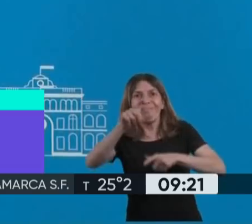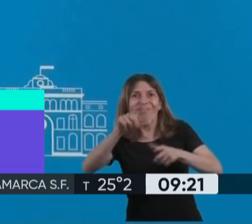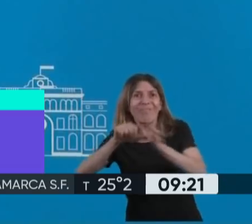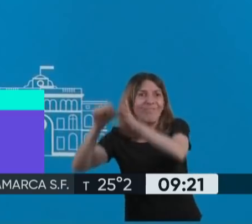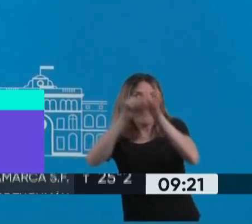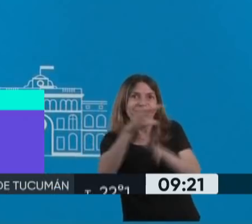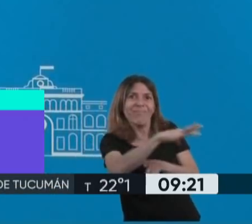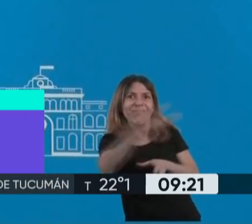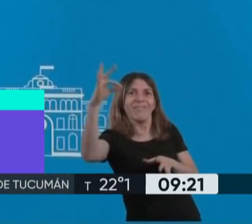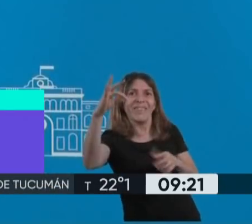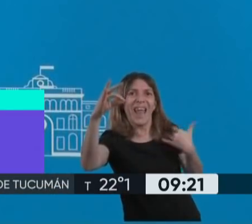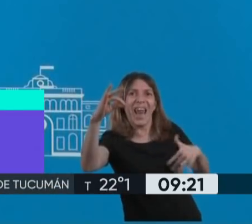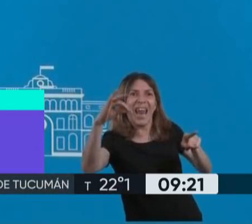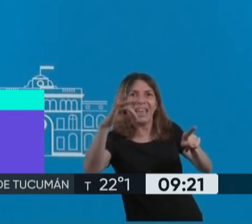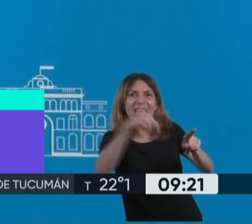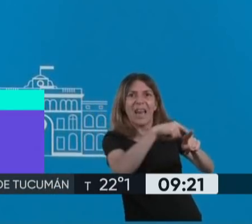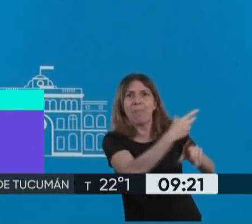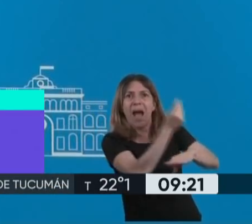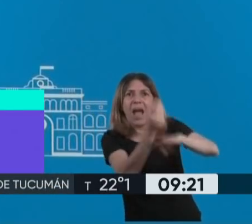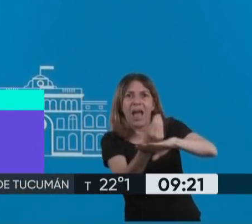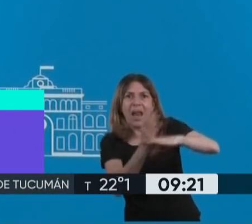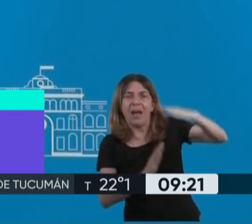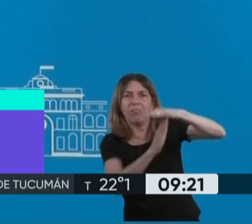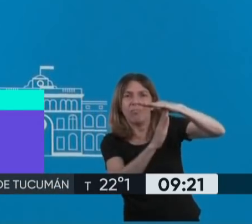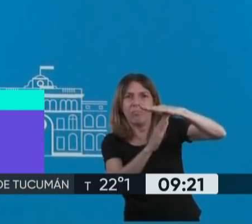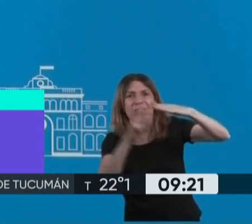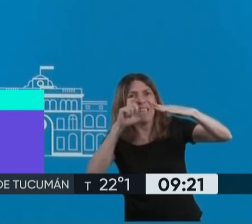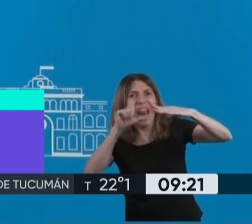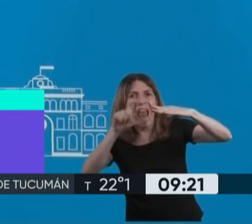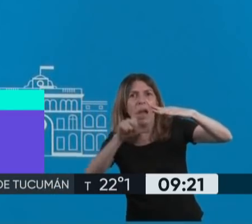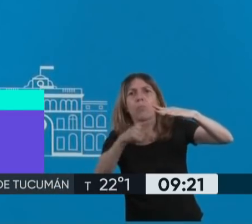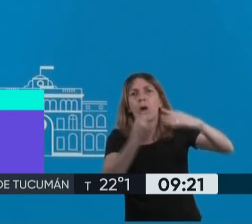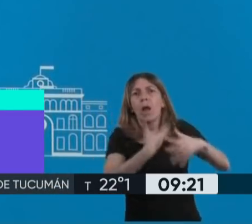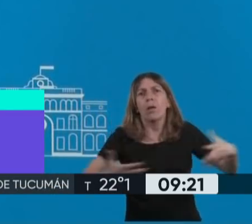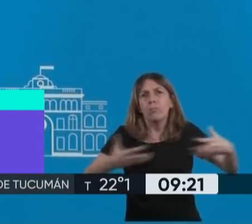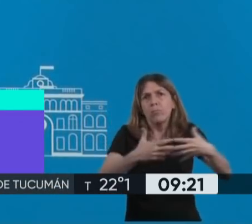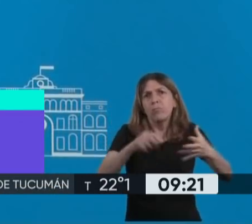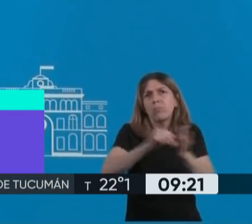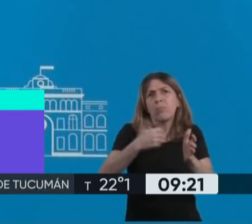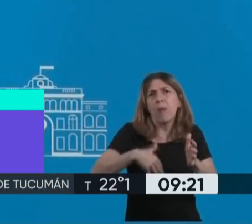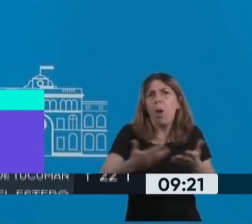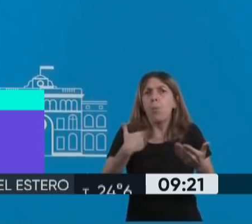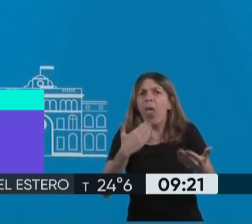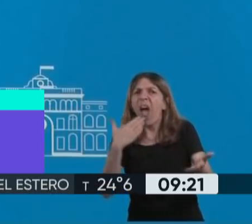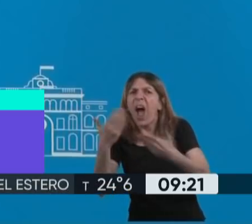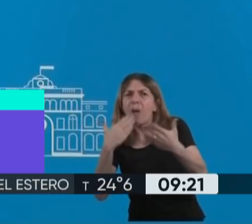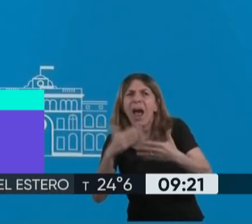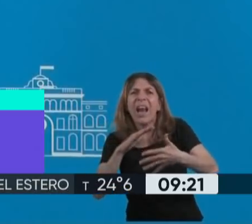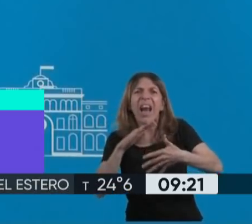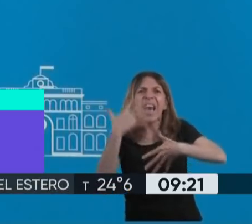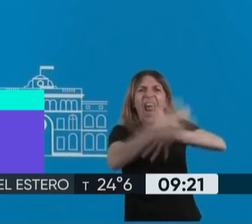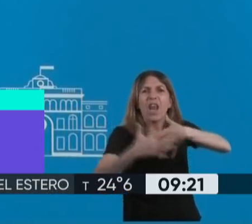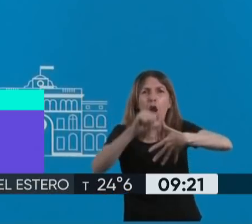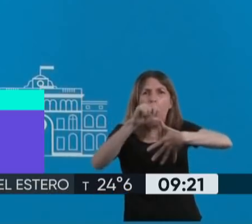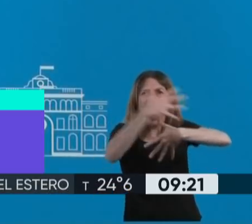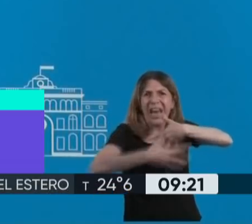la CELAC porque es valorada la posibilidad que tiene Argentina de dialogar y de consensuar con todos los actores de la región. Nos parece que eso es